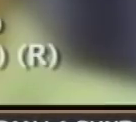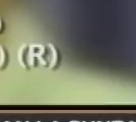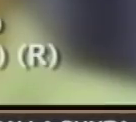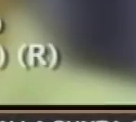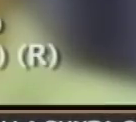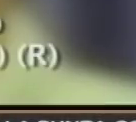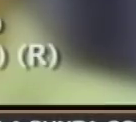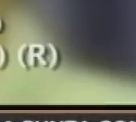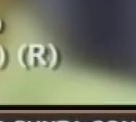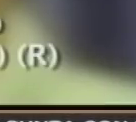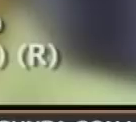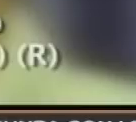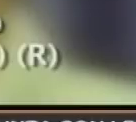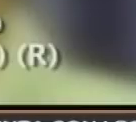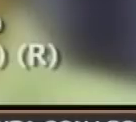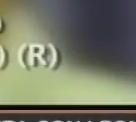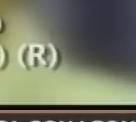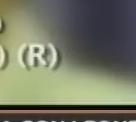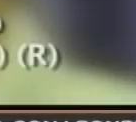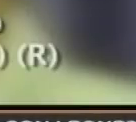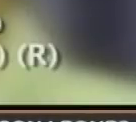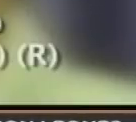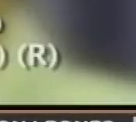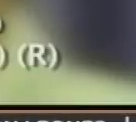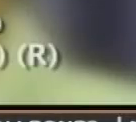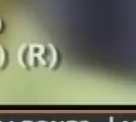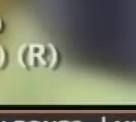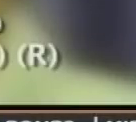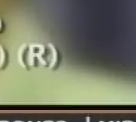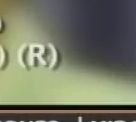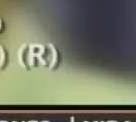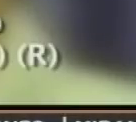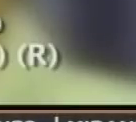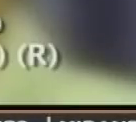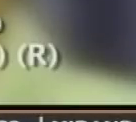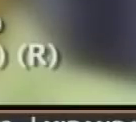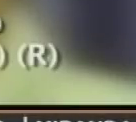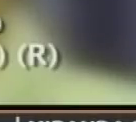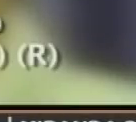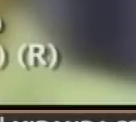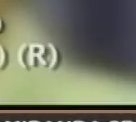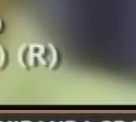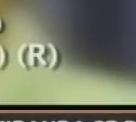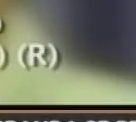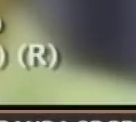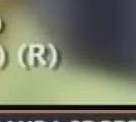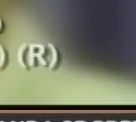ver cómo se están preparando ellos para una invasión. Tienen una...